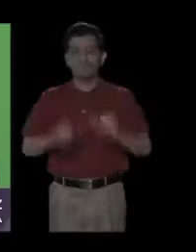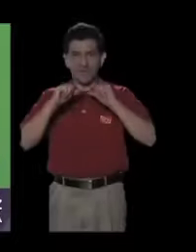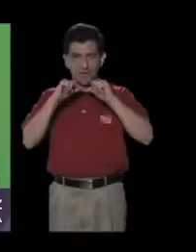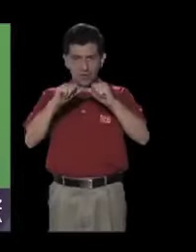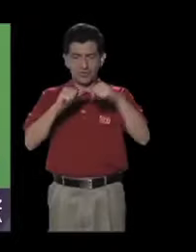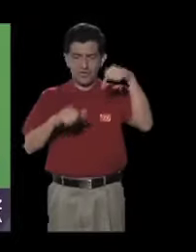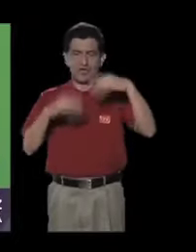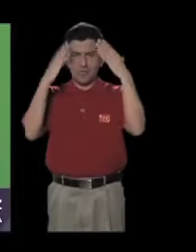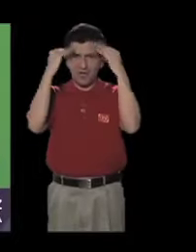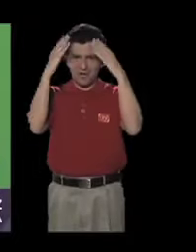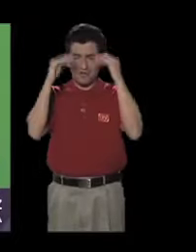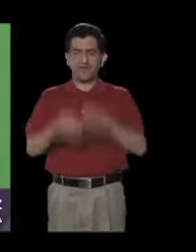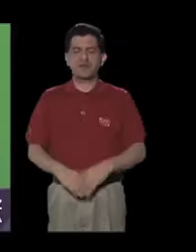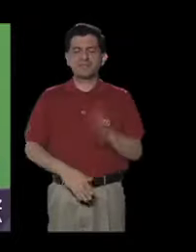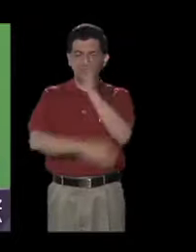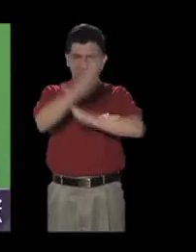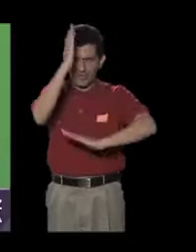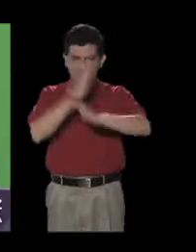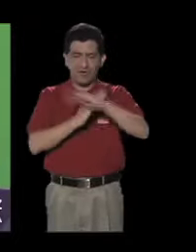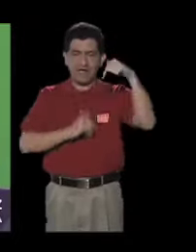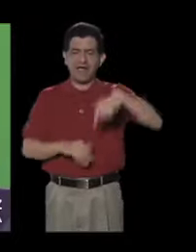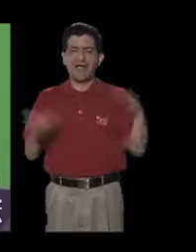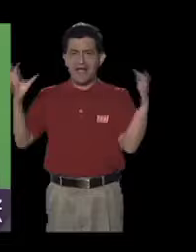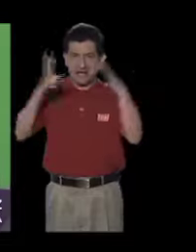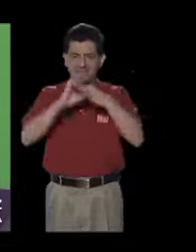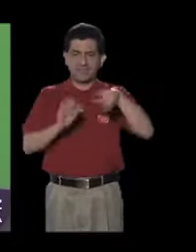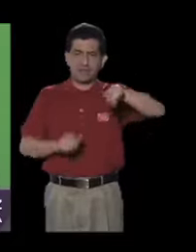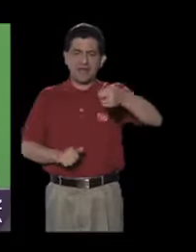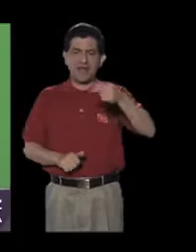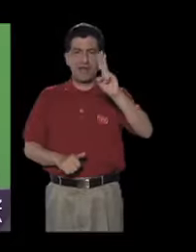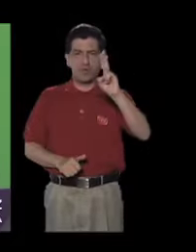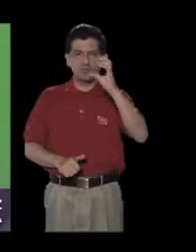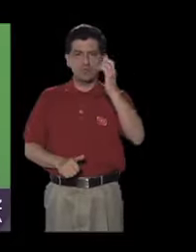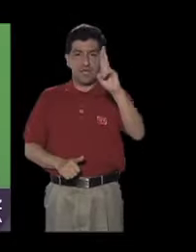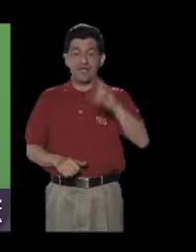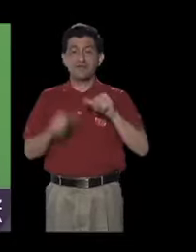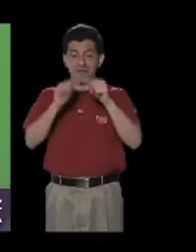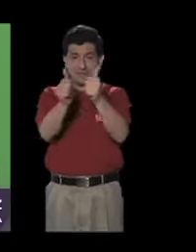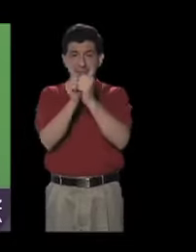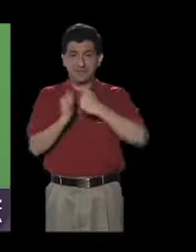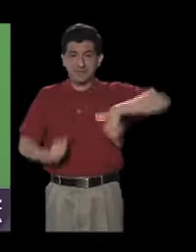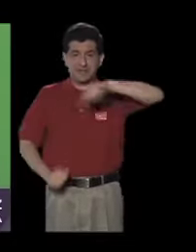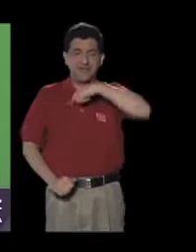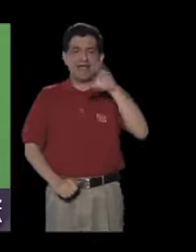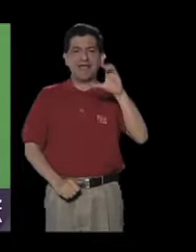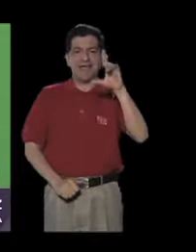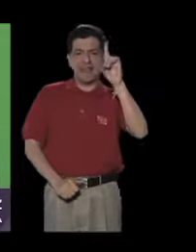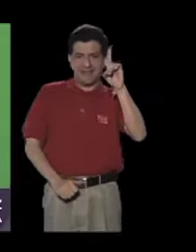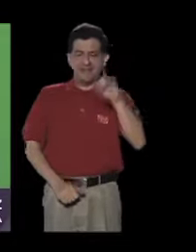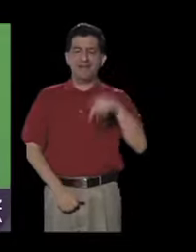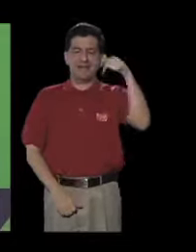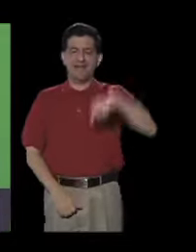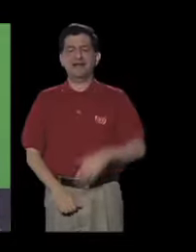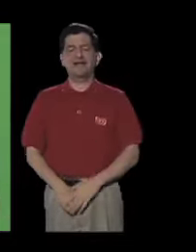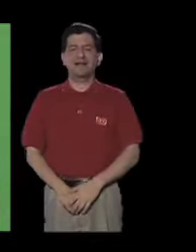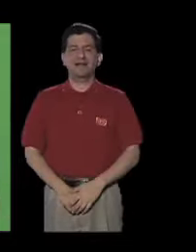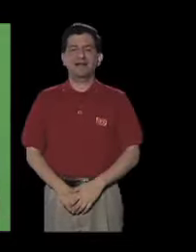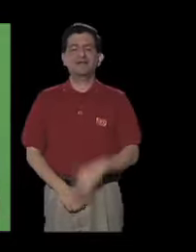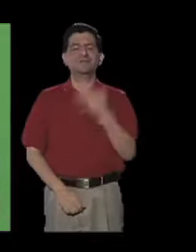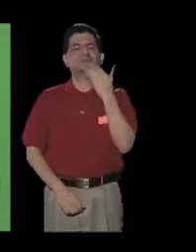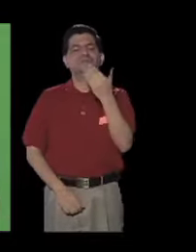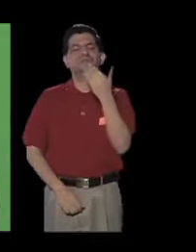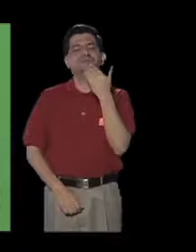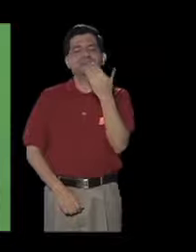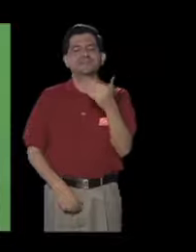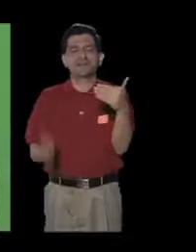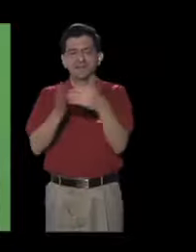Continuamos con más información sobre discapacidad acá en Nexos de Canal UCR, y nos sigue acompañando Catalina de Bandas acá en estudio. Muchísimas gracias, Catalina,